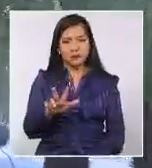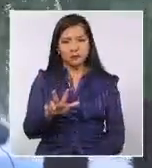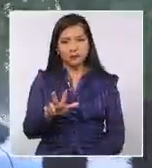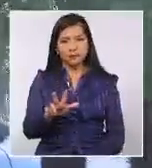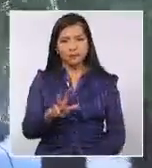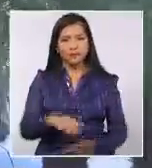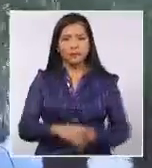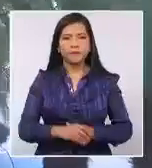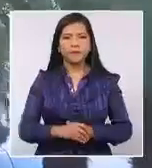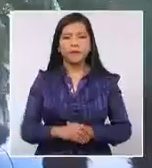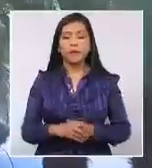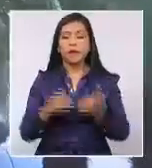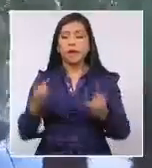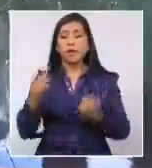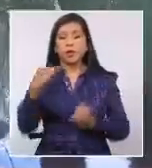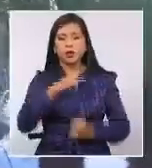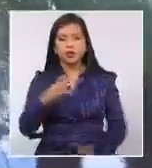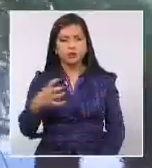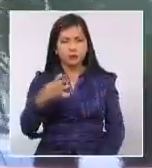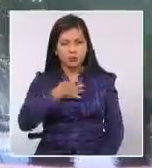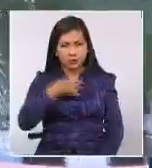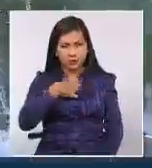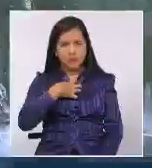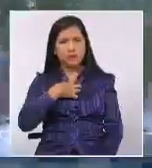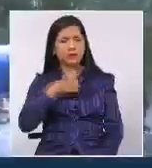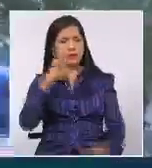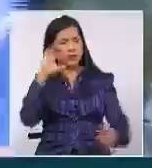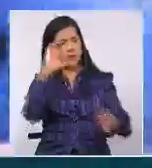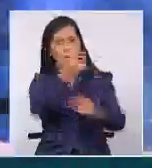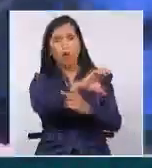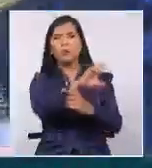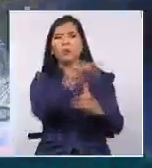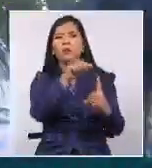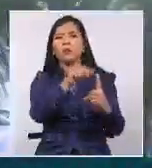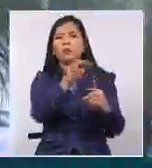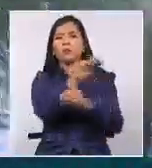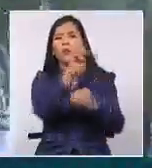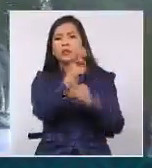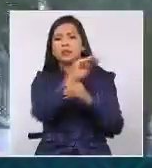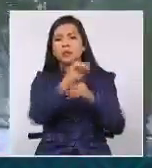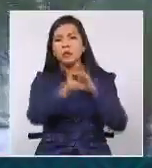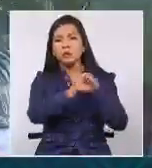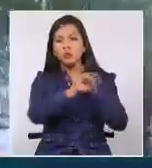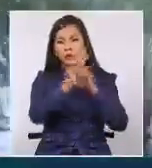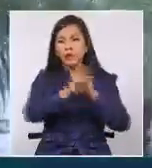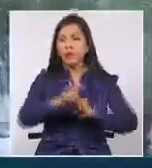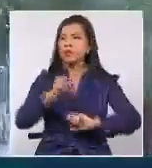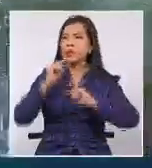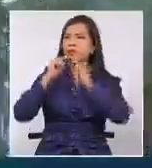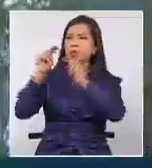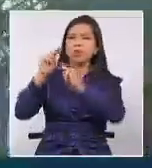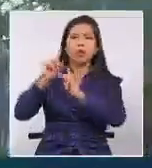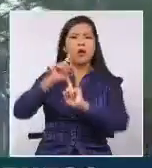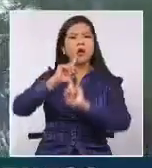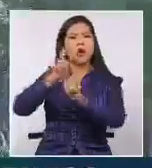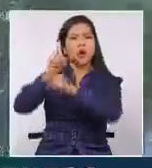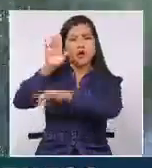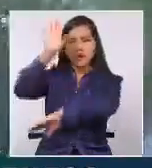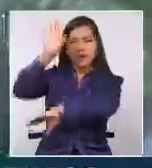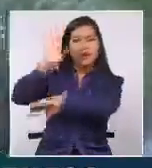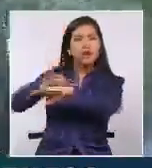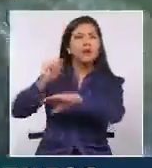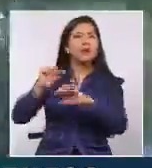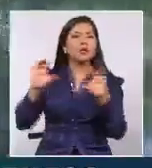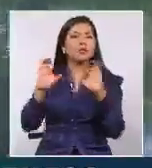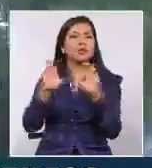Vamos a exigir al Ministerio Público que de una vez notifique, emita una orden de citación para